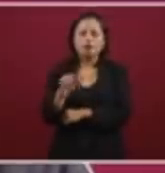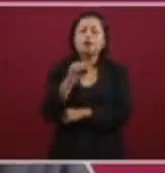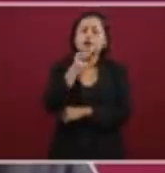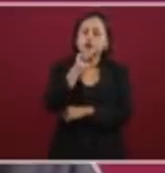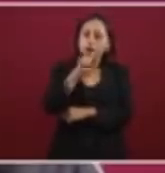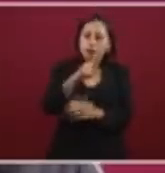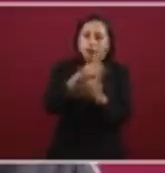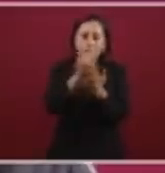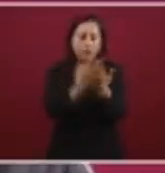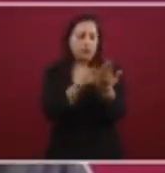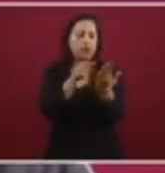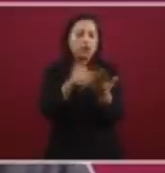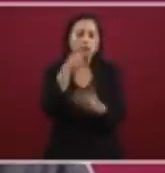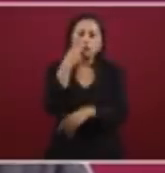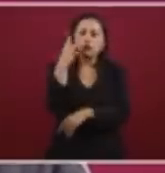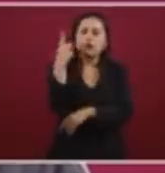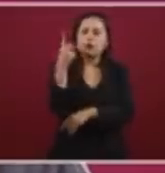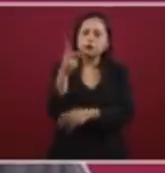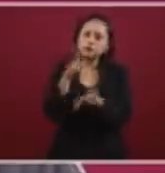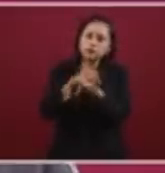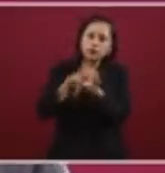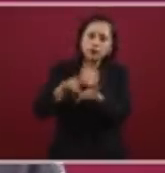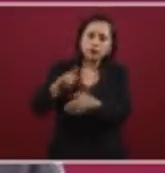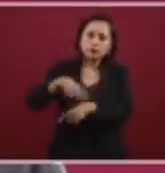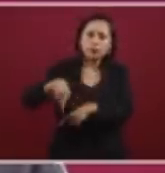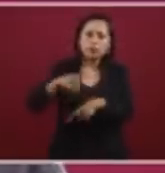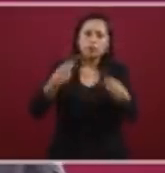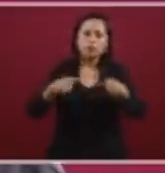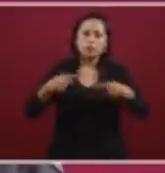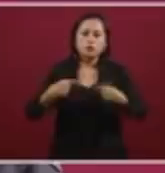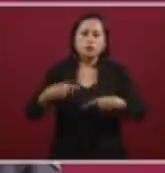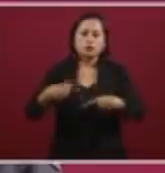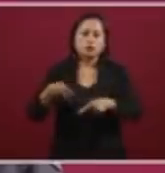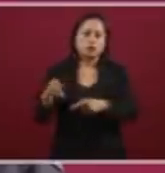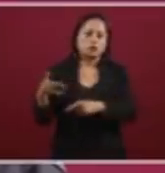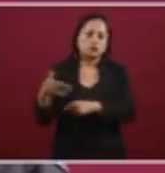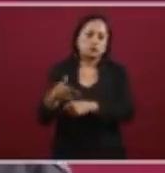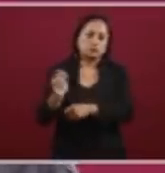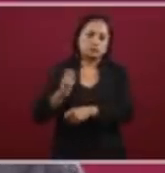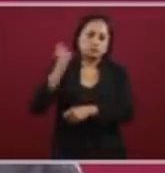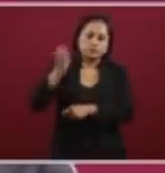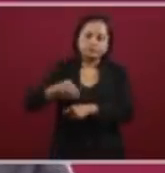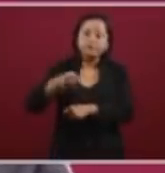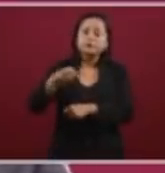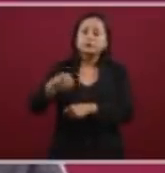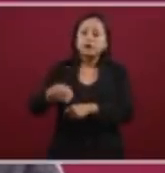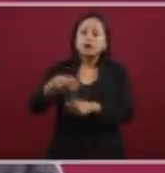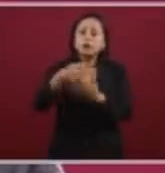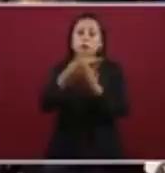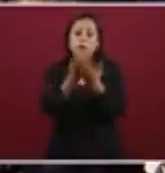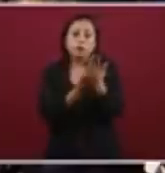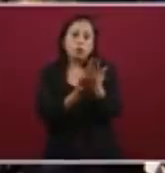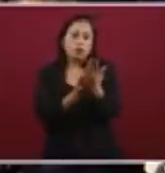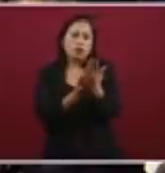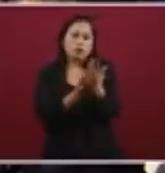ya estamos trabajando en eso en un programa integral donde participan